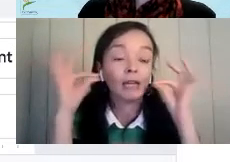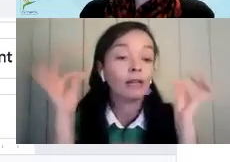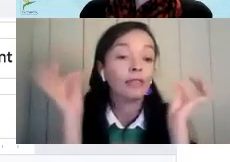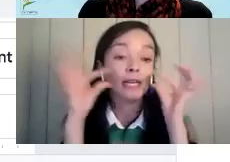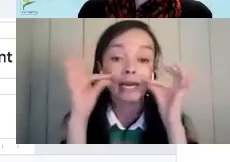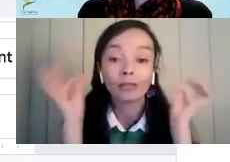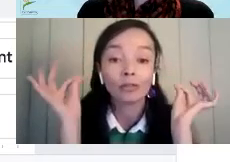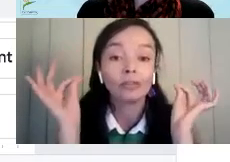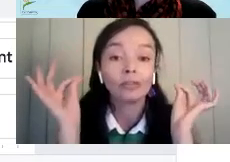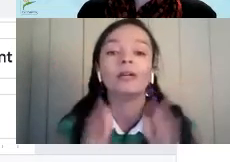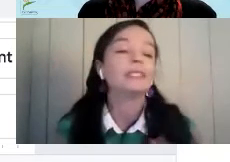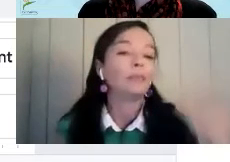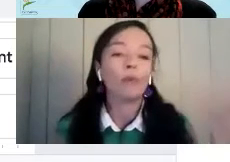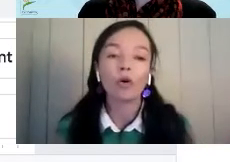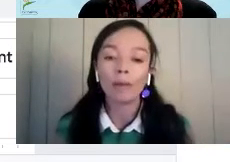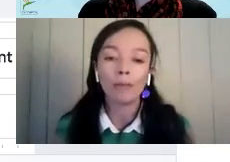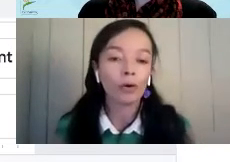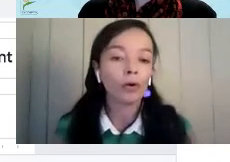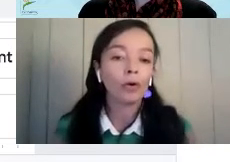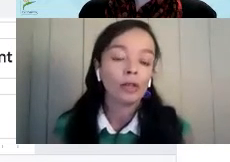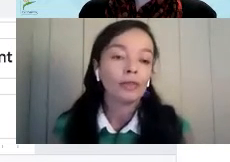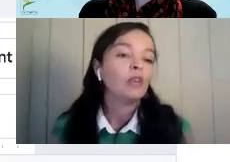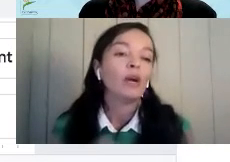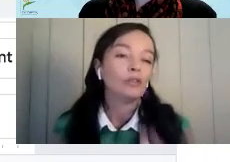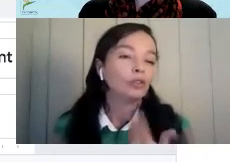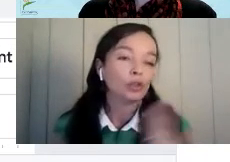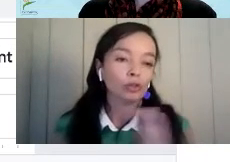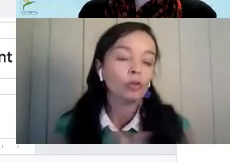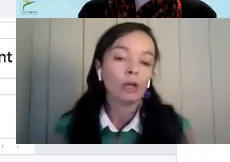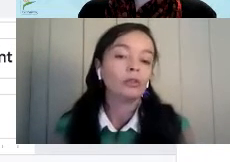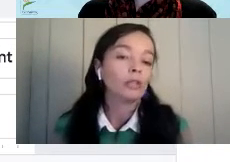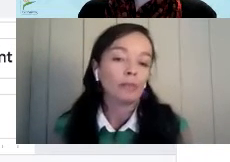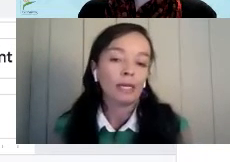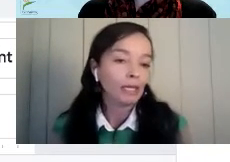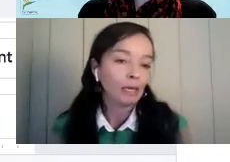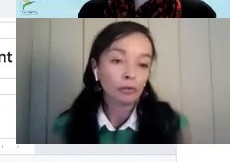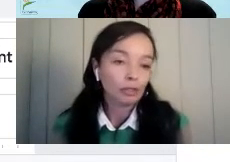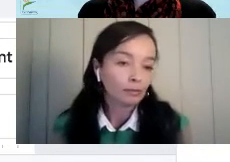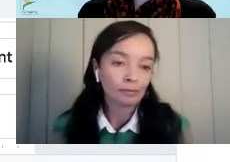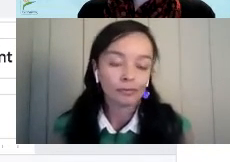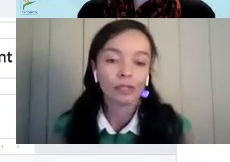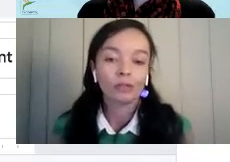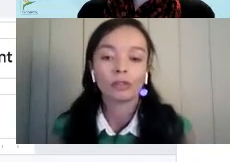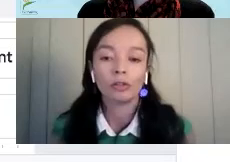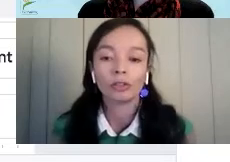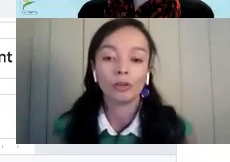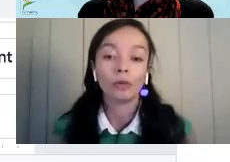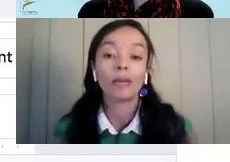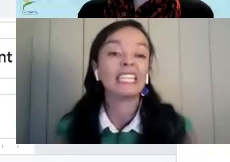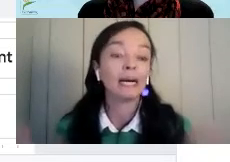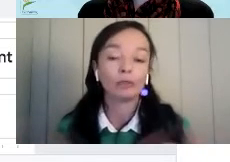gato. Así, poco a poco. Igual nosotros como adultos también aprendemos y los